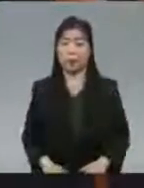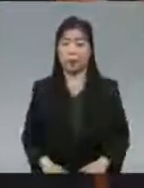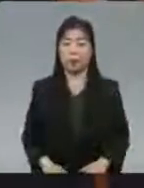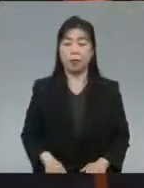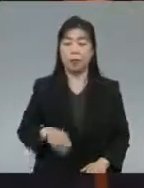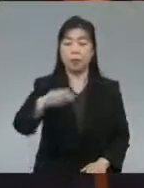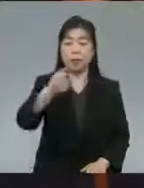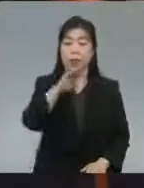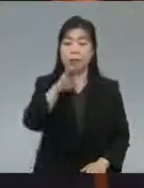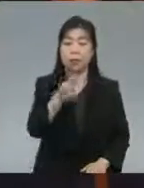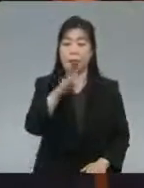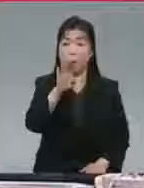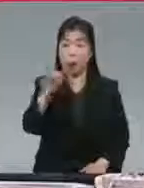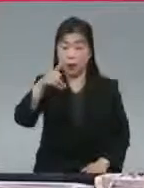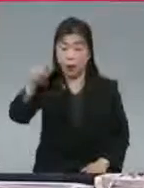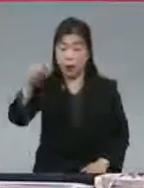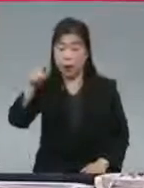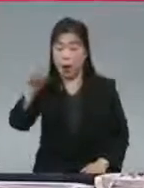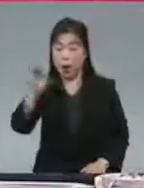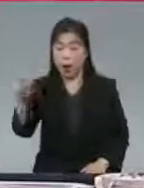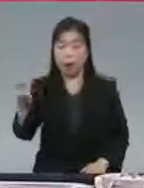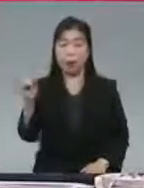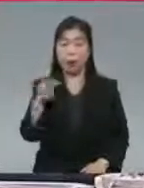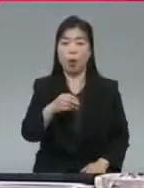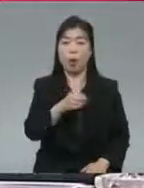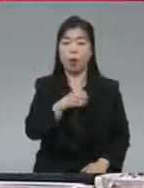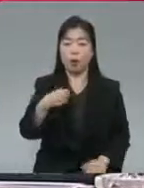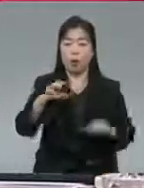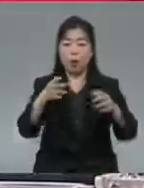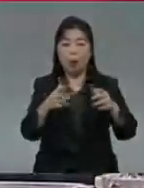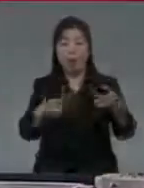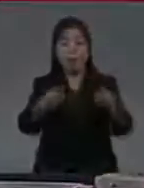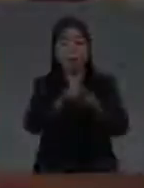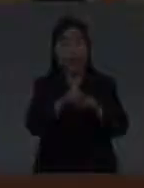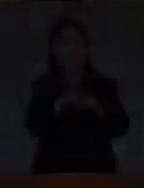que corea del sur- formalizó lazos diplomáticos en 1989